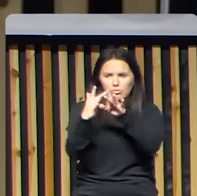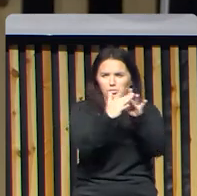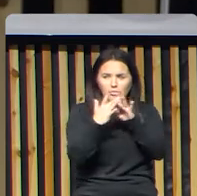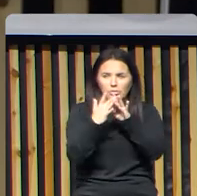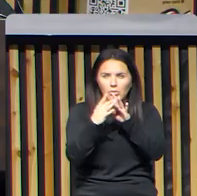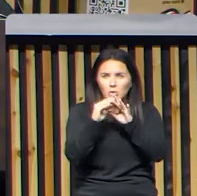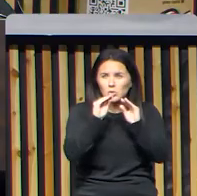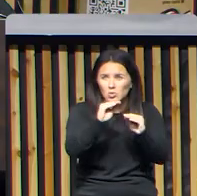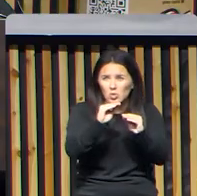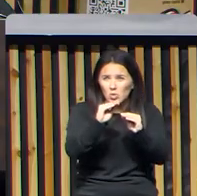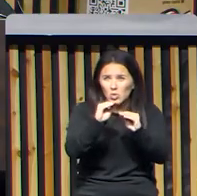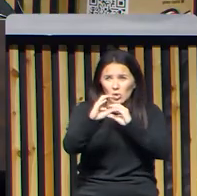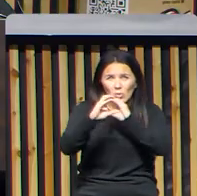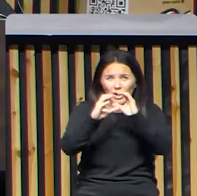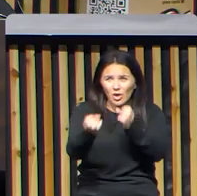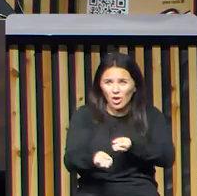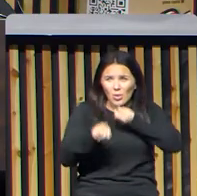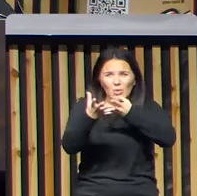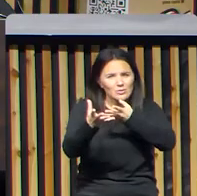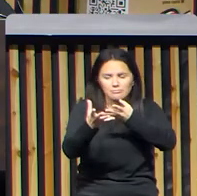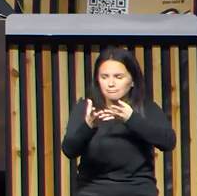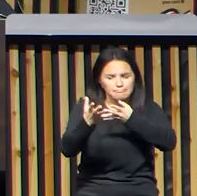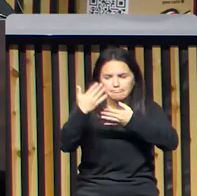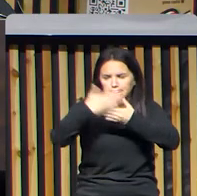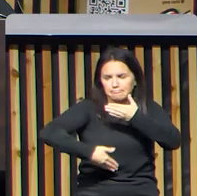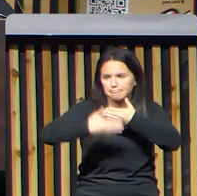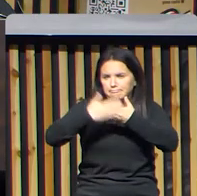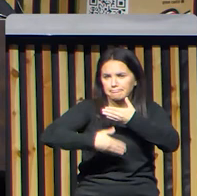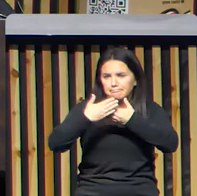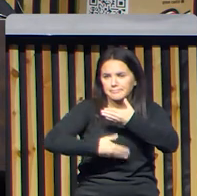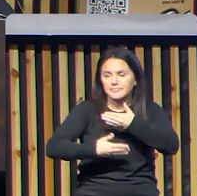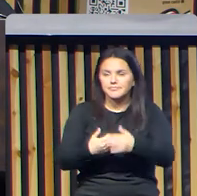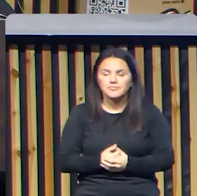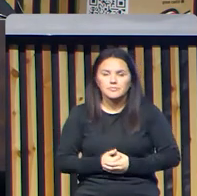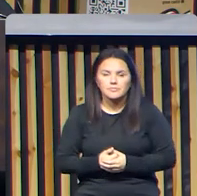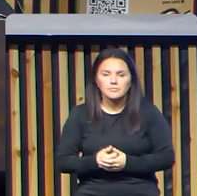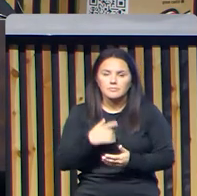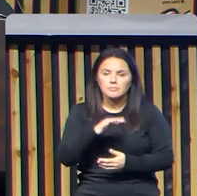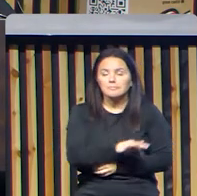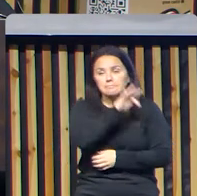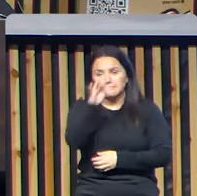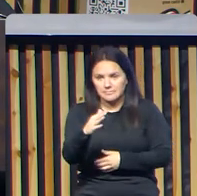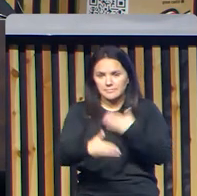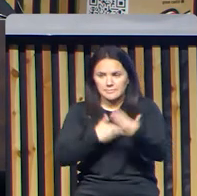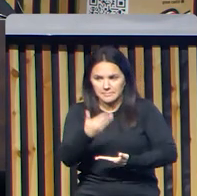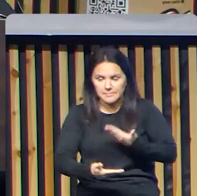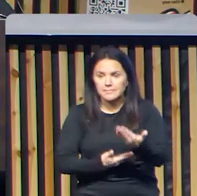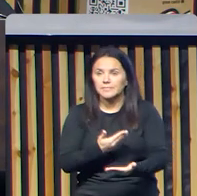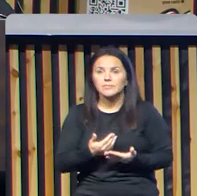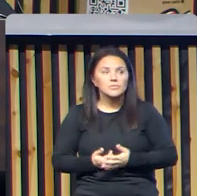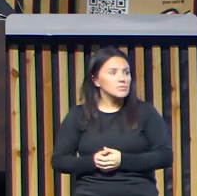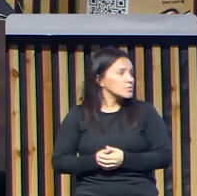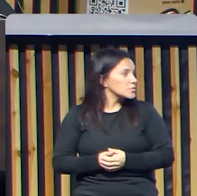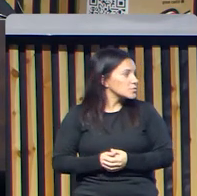comunicación es bastante limitada bien pues vamos a seguir a seguir yo